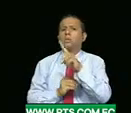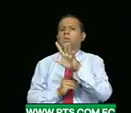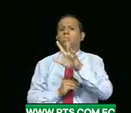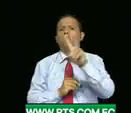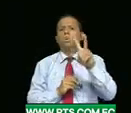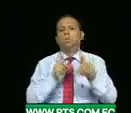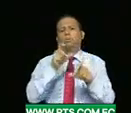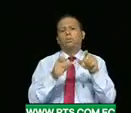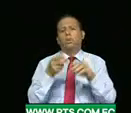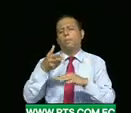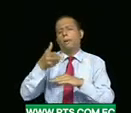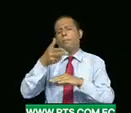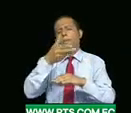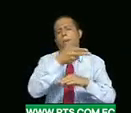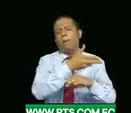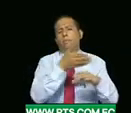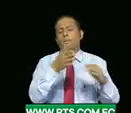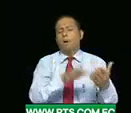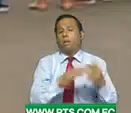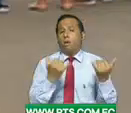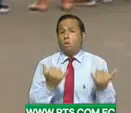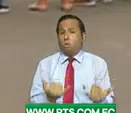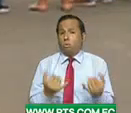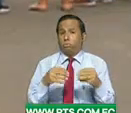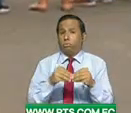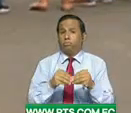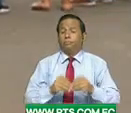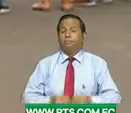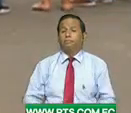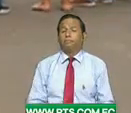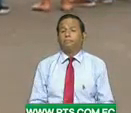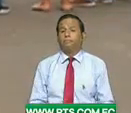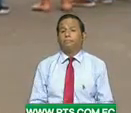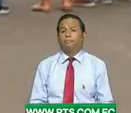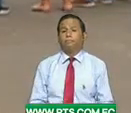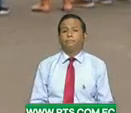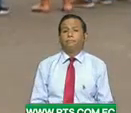hasta el duelo de hoy. Informó Jorge Escobar.